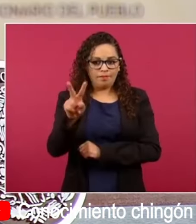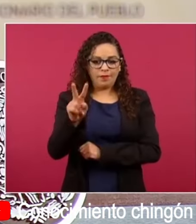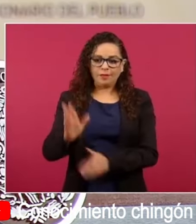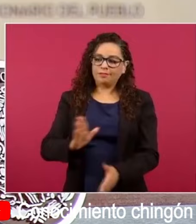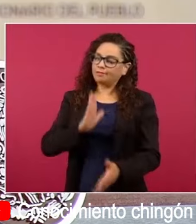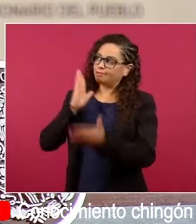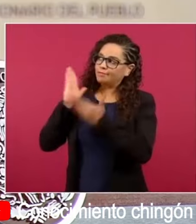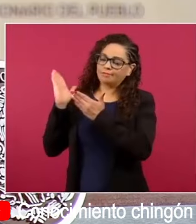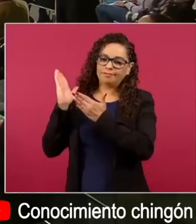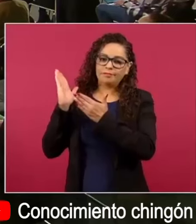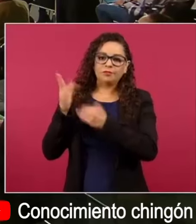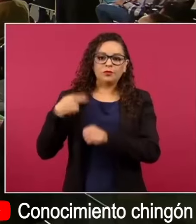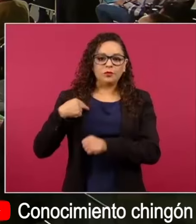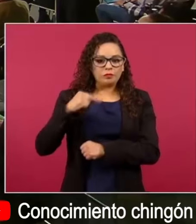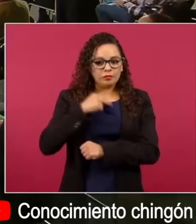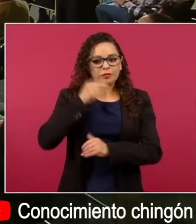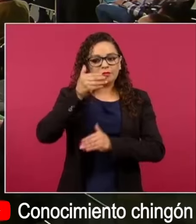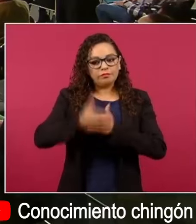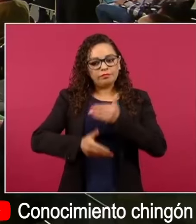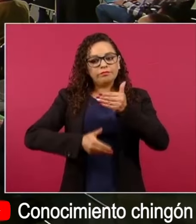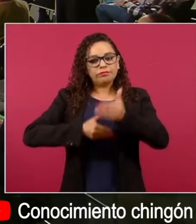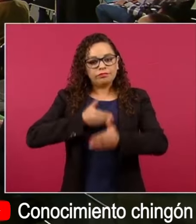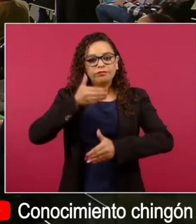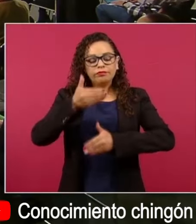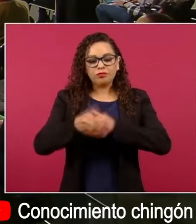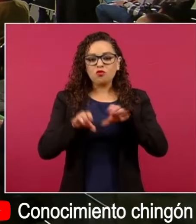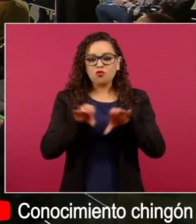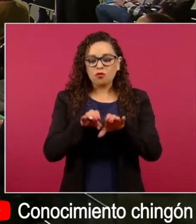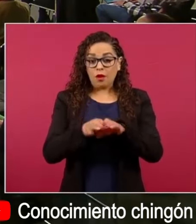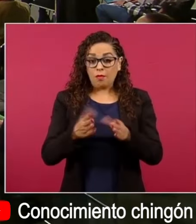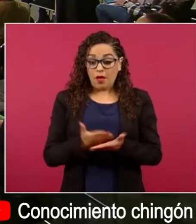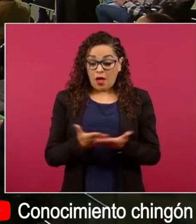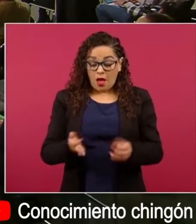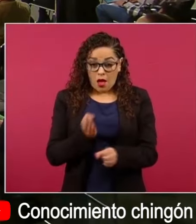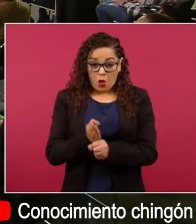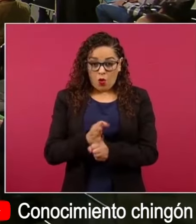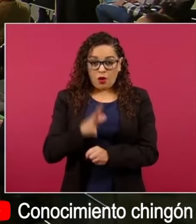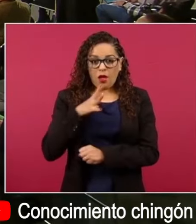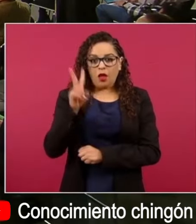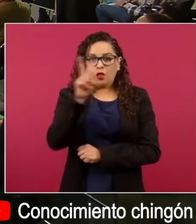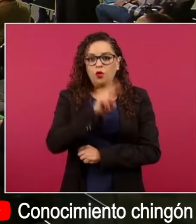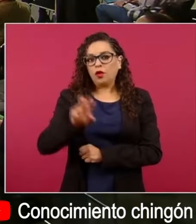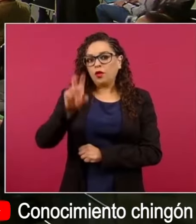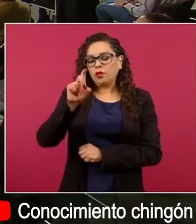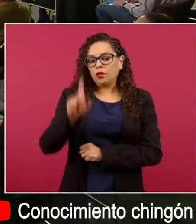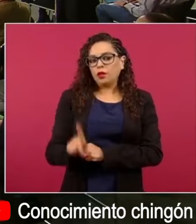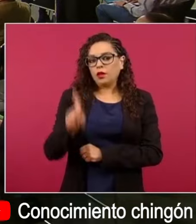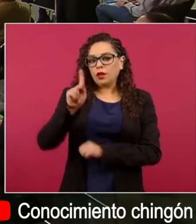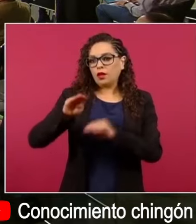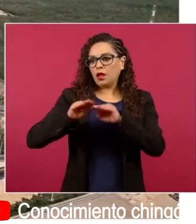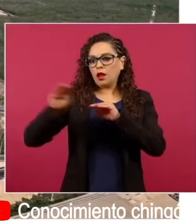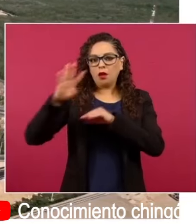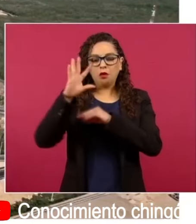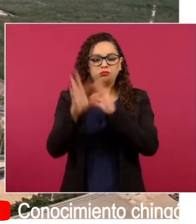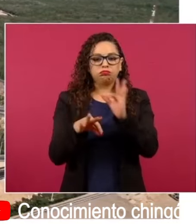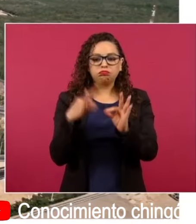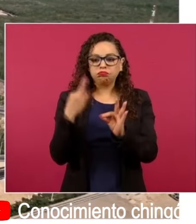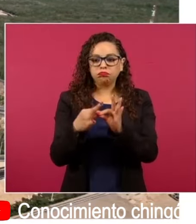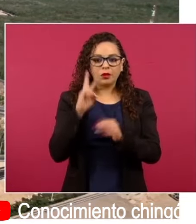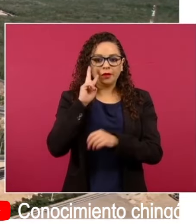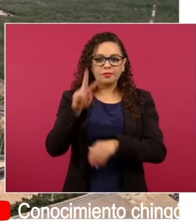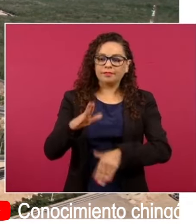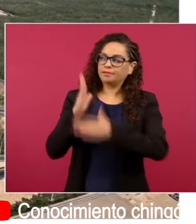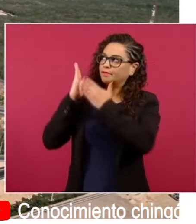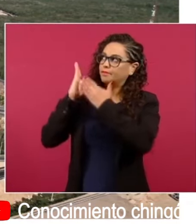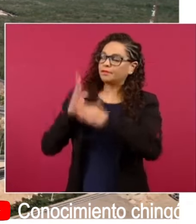preparamos lo que hemos ido avanzando. Al día de hoy tenemos 230 kilómetros ya terminados de plataforma. Nos faltan